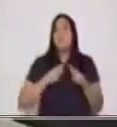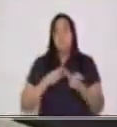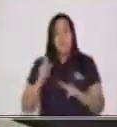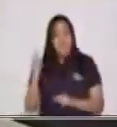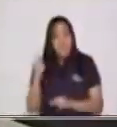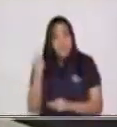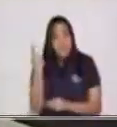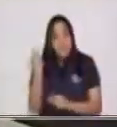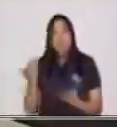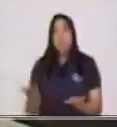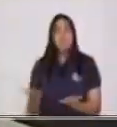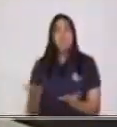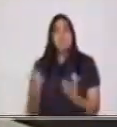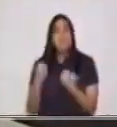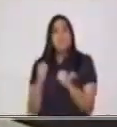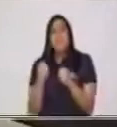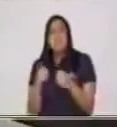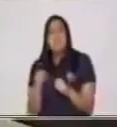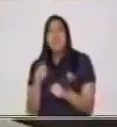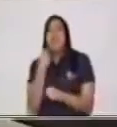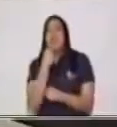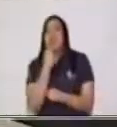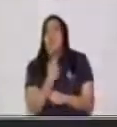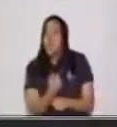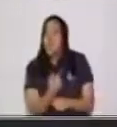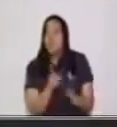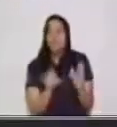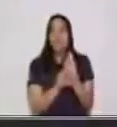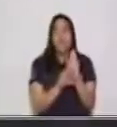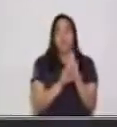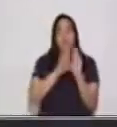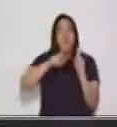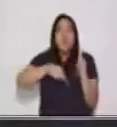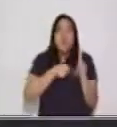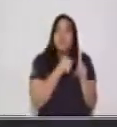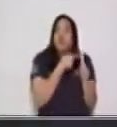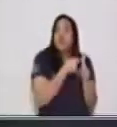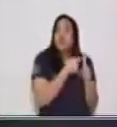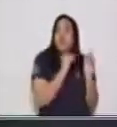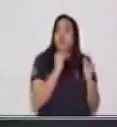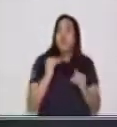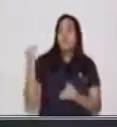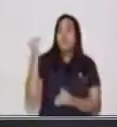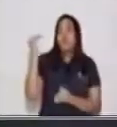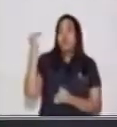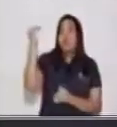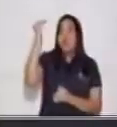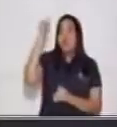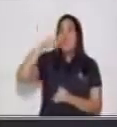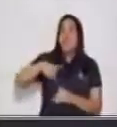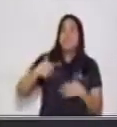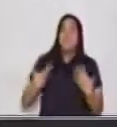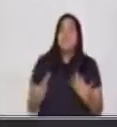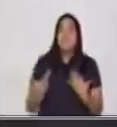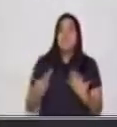vamos a construir con el enunciado. La suma de las edades actuales es